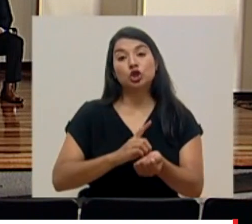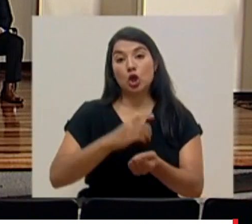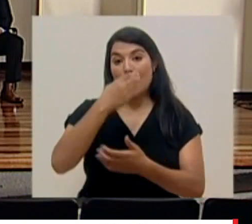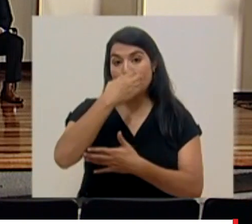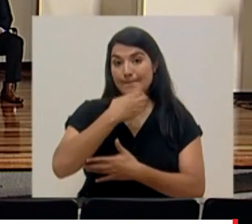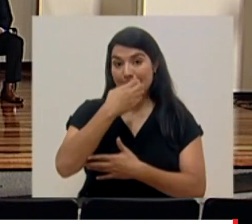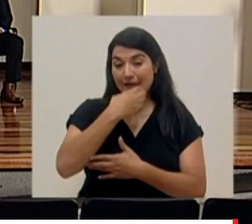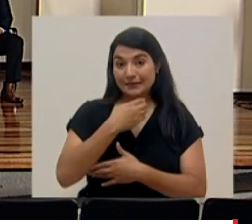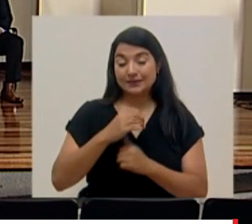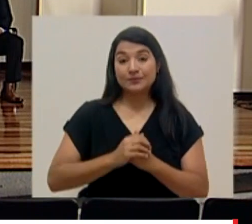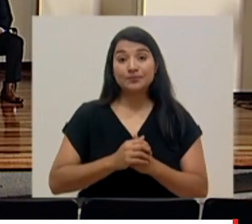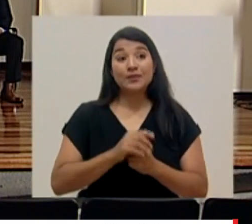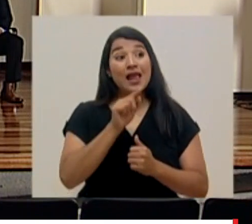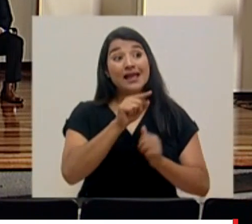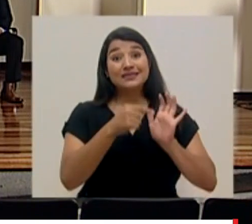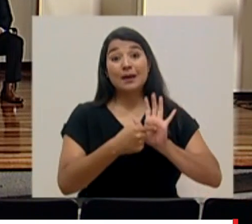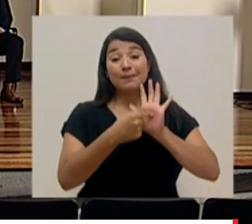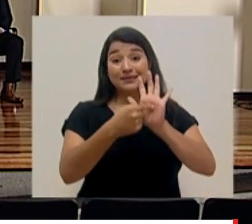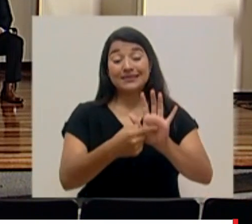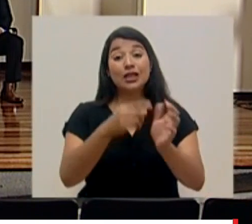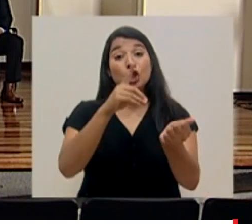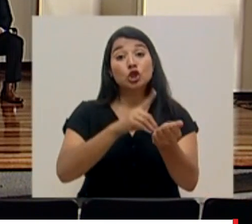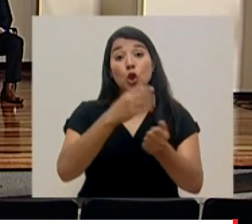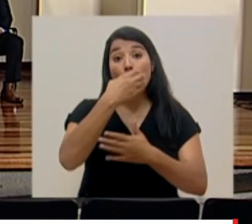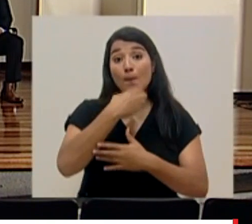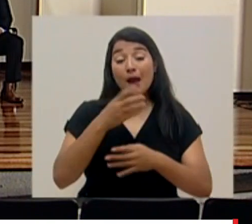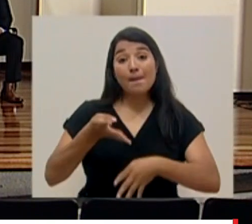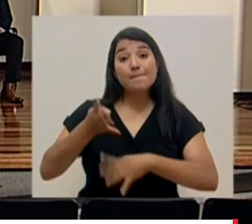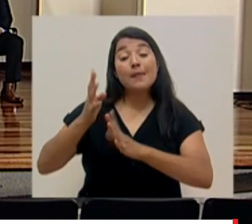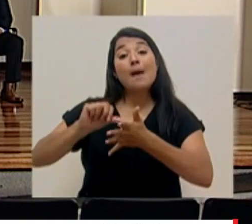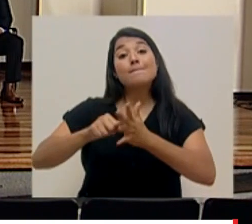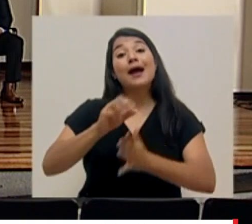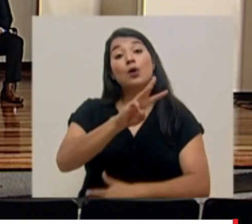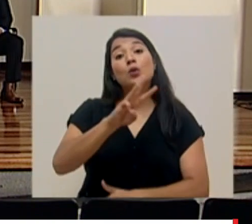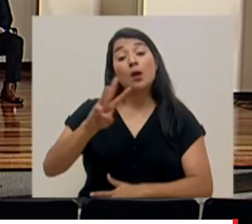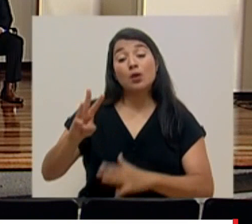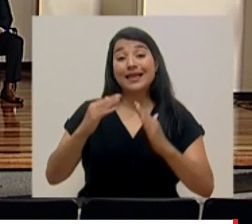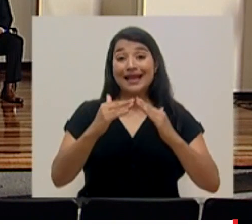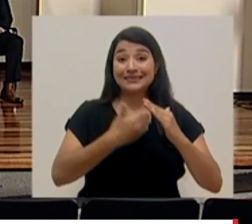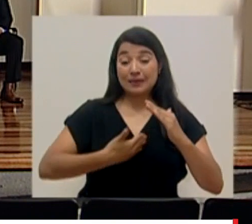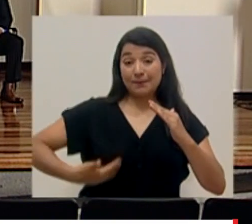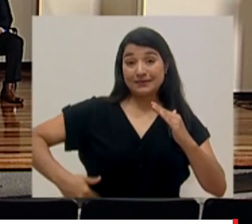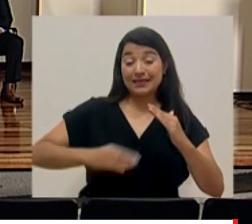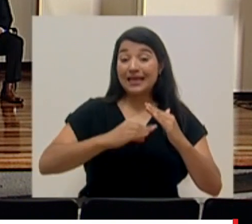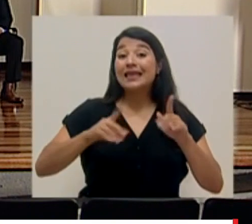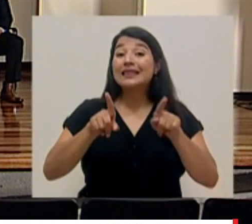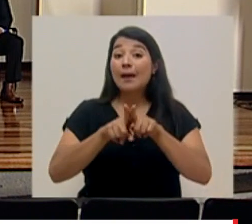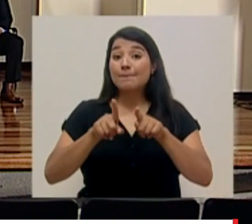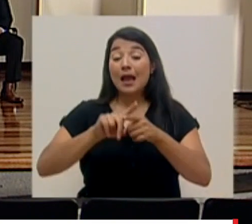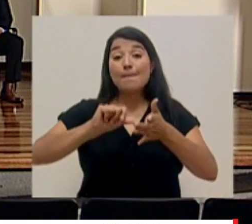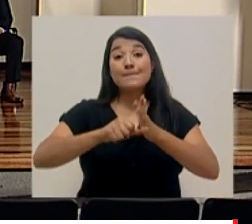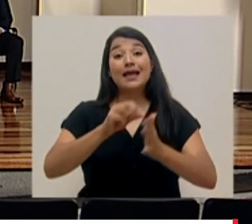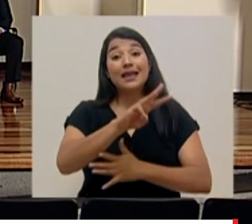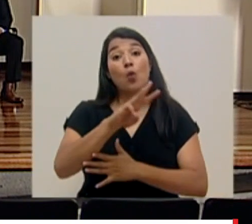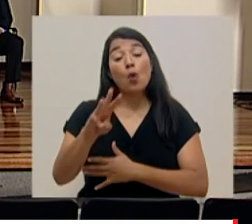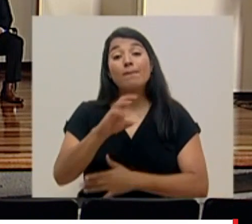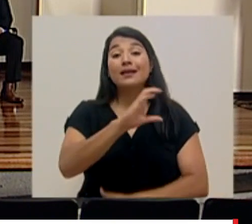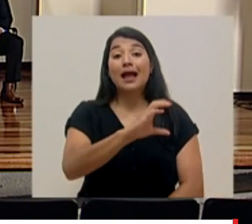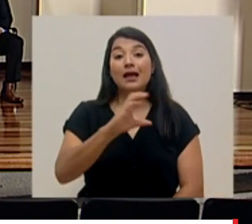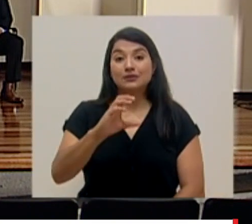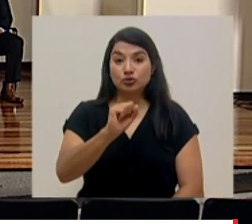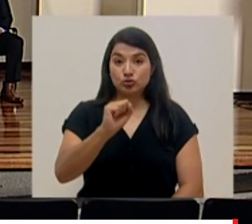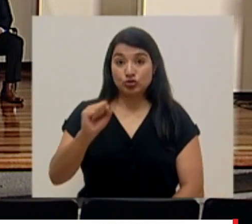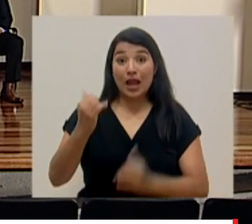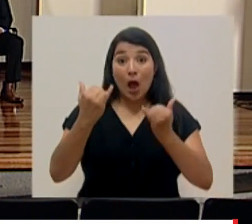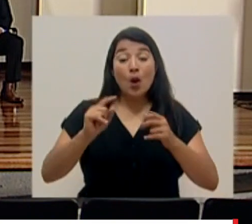Román Macaya. Esta presentación del doctor Macaya va a estar en las páginas web de la Presidencia y de la Caja Costarricense de Seguro Social. Vamos a escuchar a